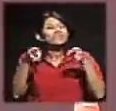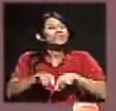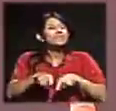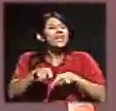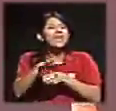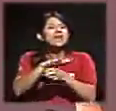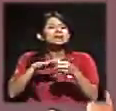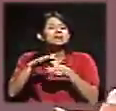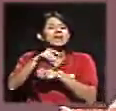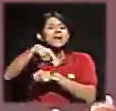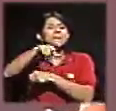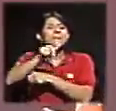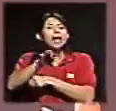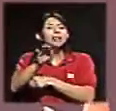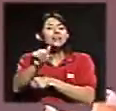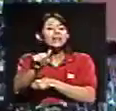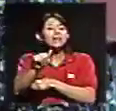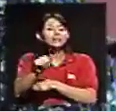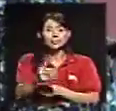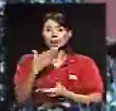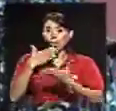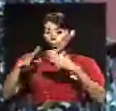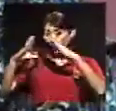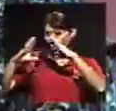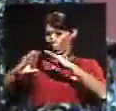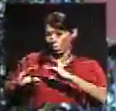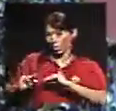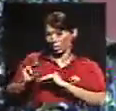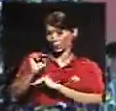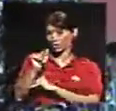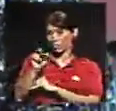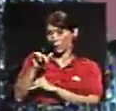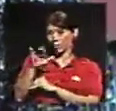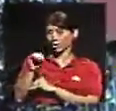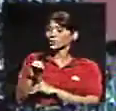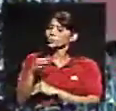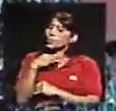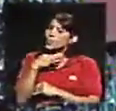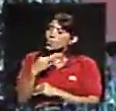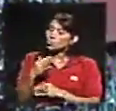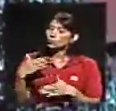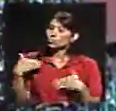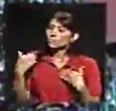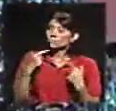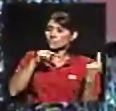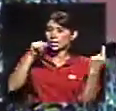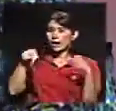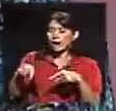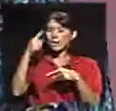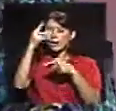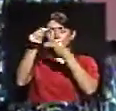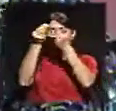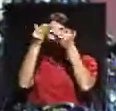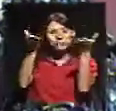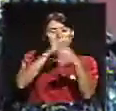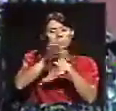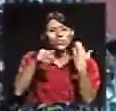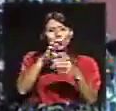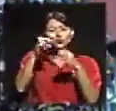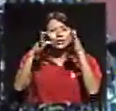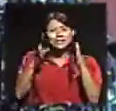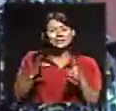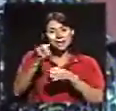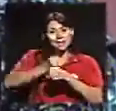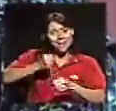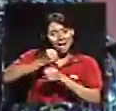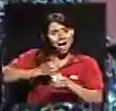Isla Plata. Buenas noches, Mauricio, un gusto también el poder estar acá y poder informar a todos los costarricenses sobre el trabajo